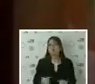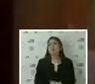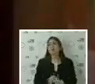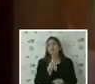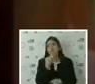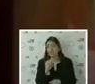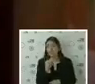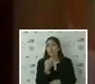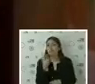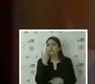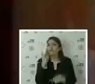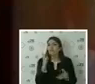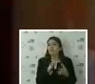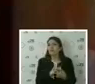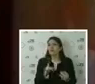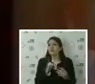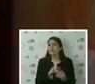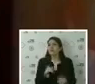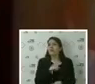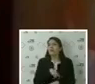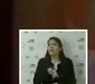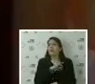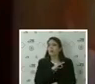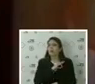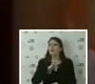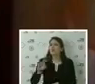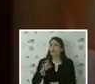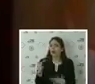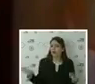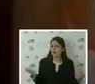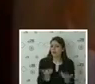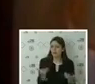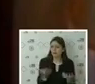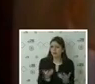me gustaría resaltar que nos está permitiendo